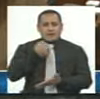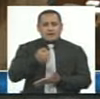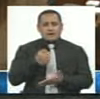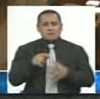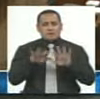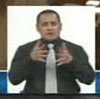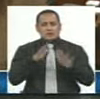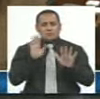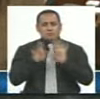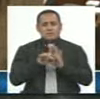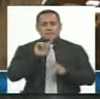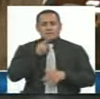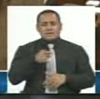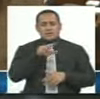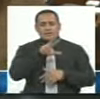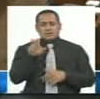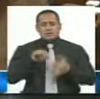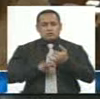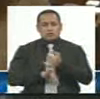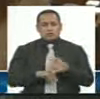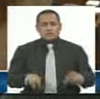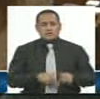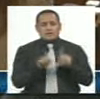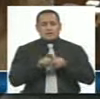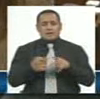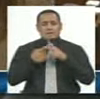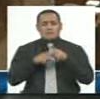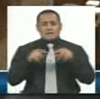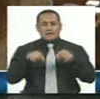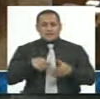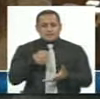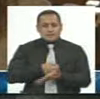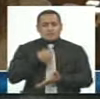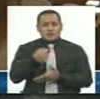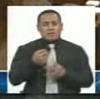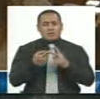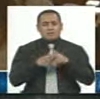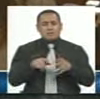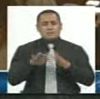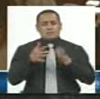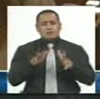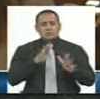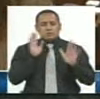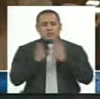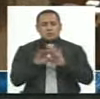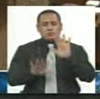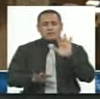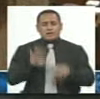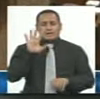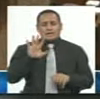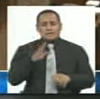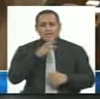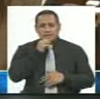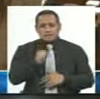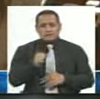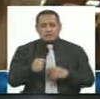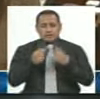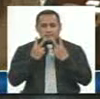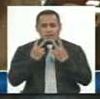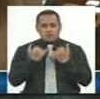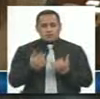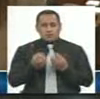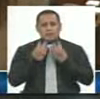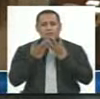un promedio de 1.300 soles y que se iniciará este pago a partir aproximadamente la quincena de diciembre. Aquí